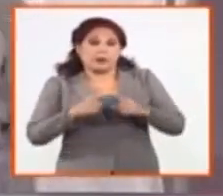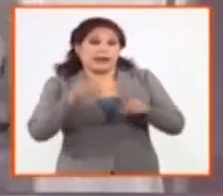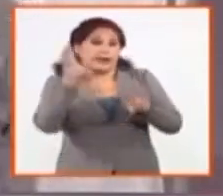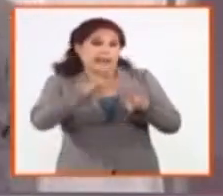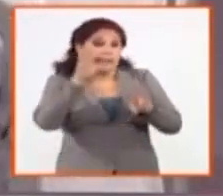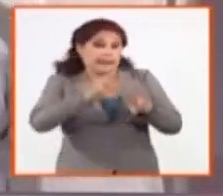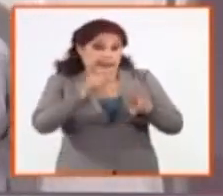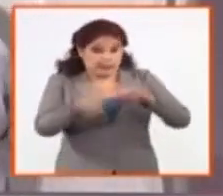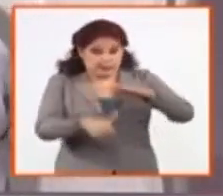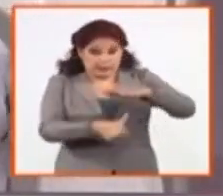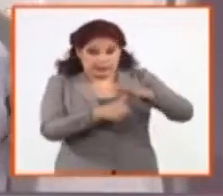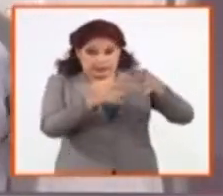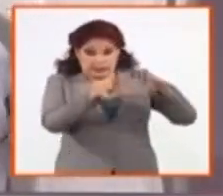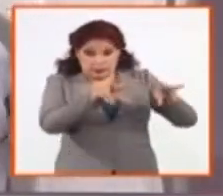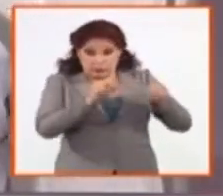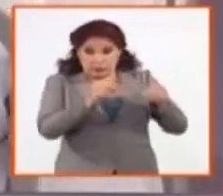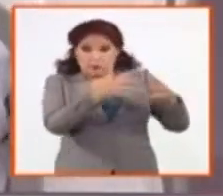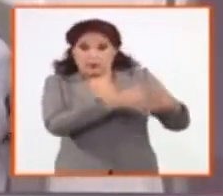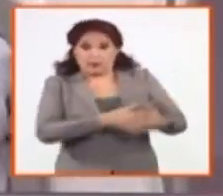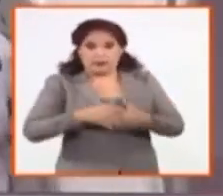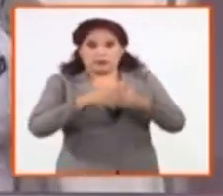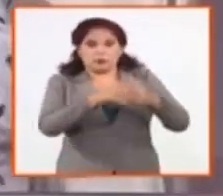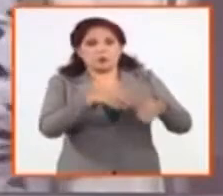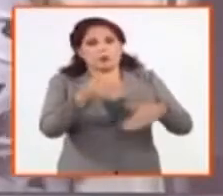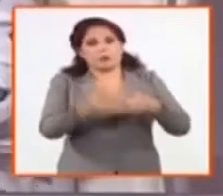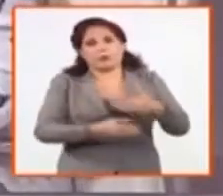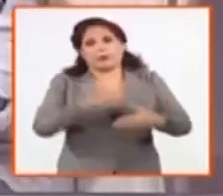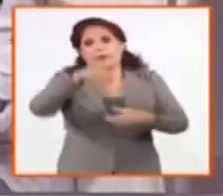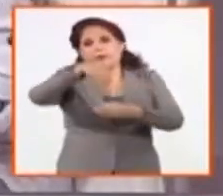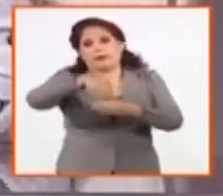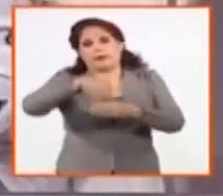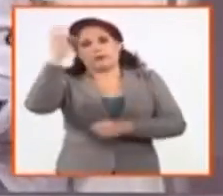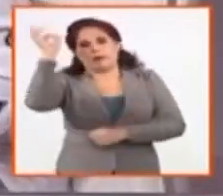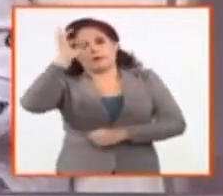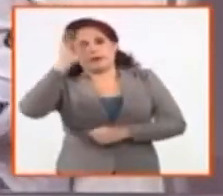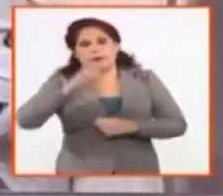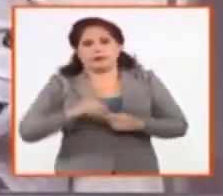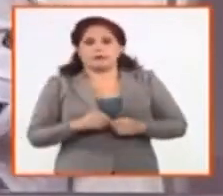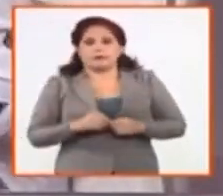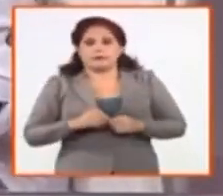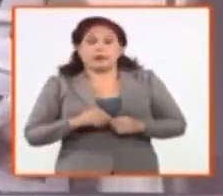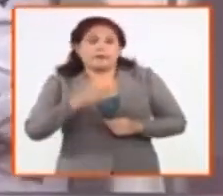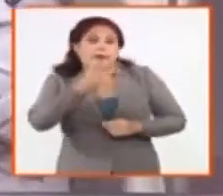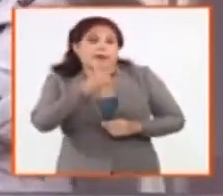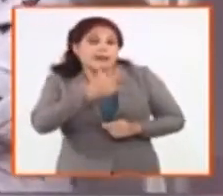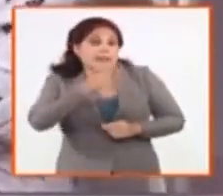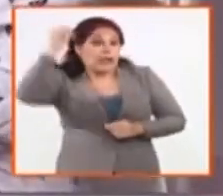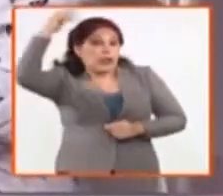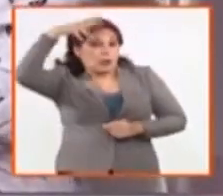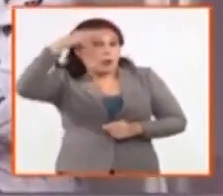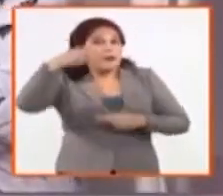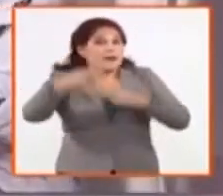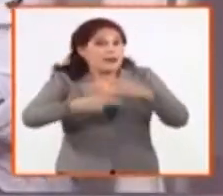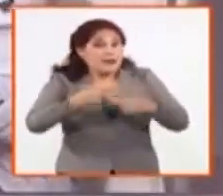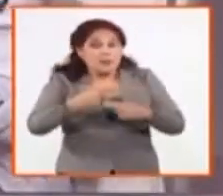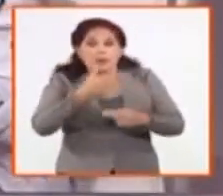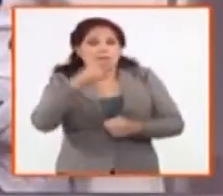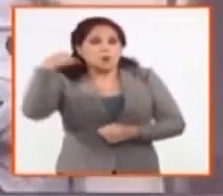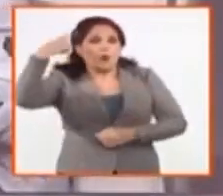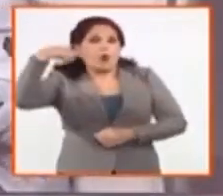es el desastre que ha ocasionado. Creo que si Trump lo hubiese hecho, hubiesen dicho, era una locura de